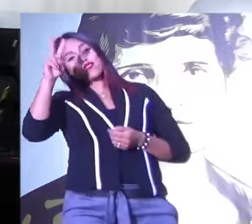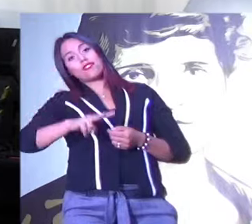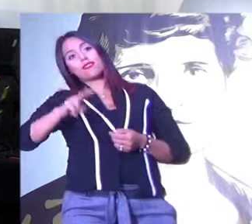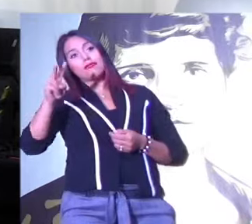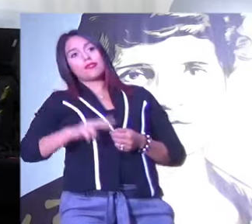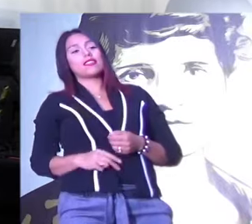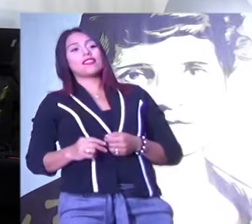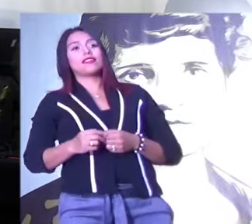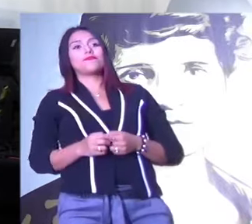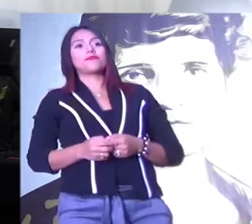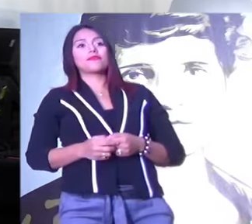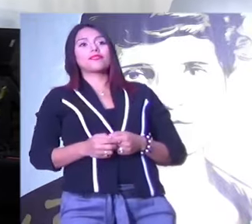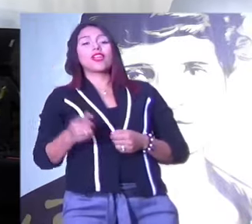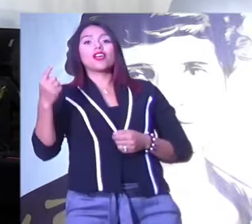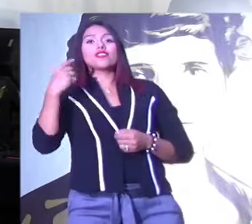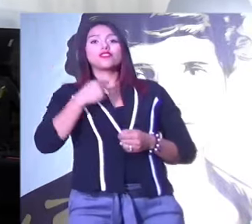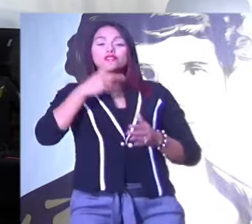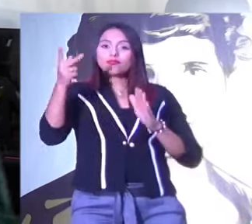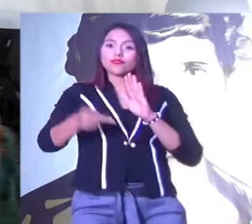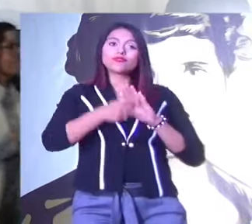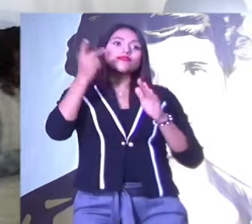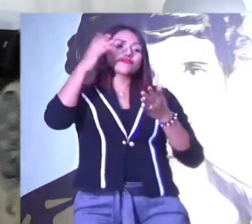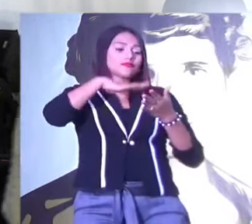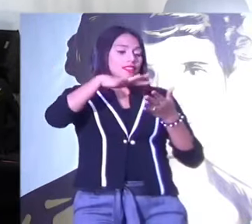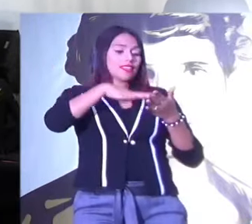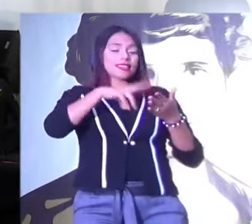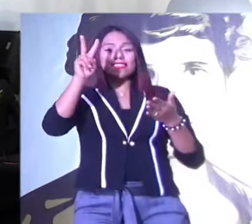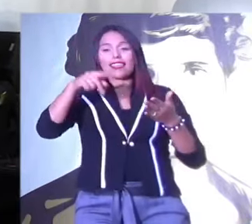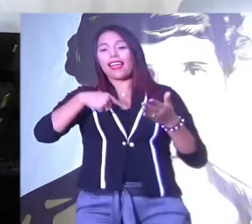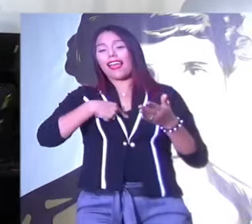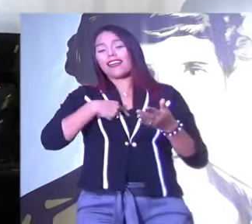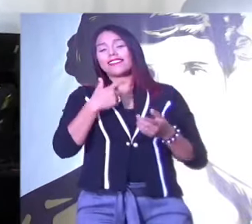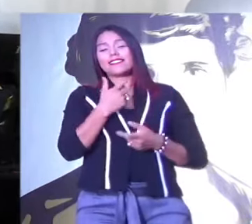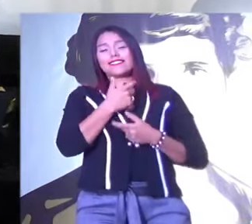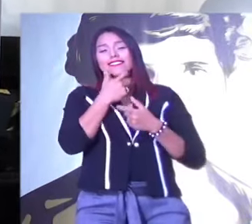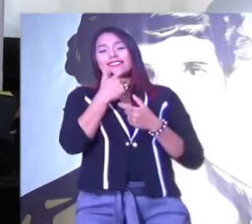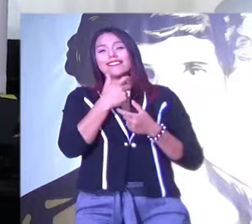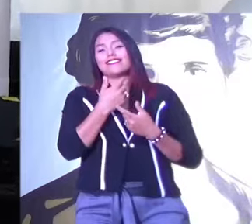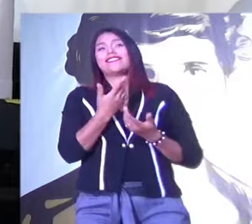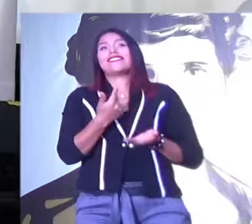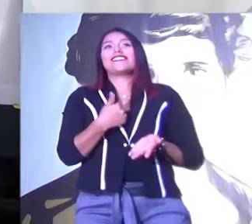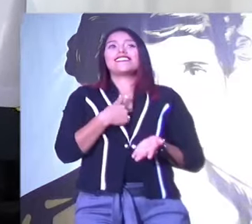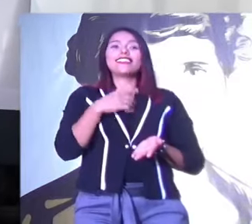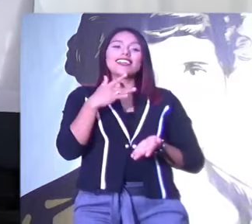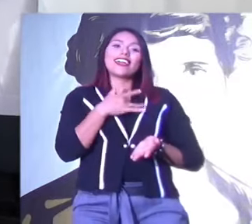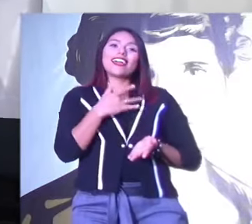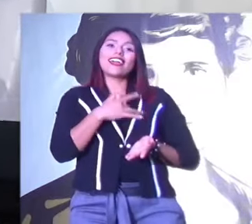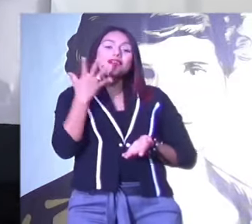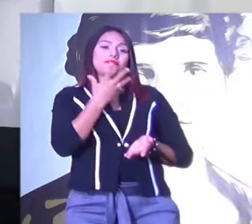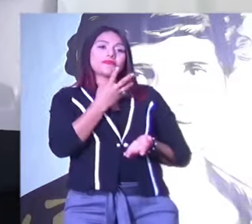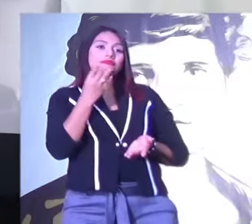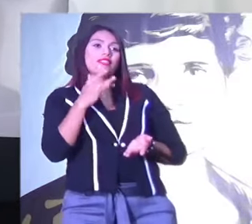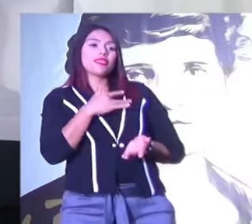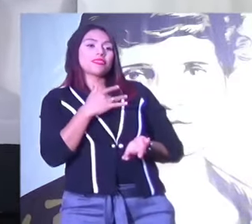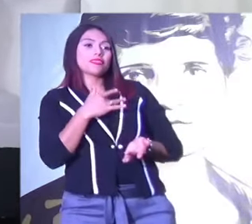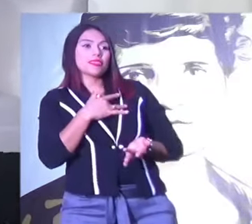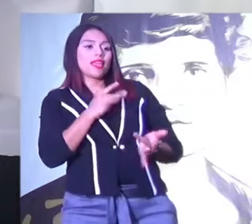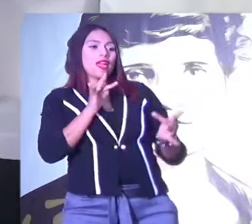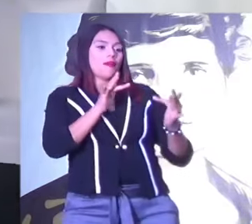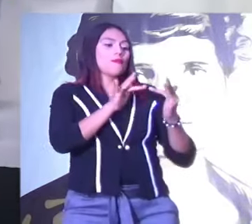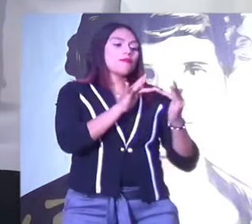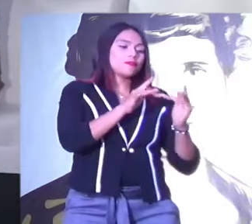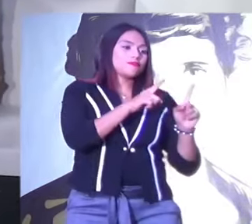que leí y releí esta semana me hizo reír, me hizo reconectar con tus personajes, con tu imaginario y sobre